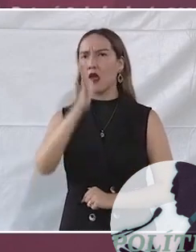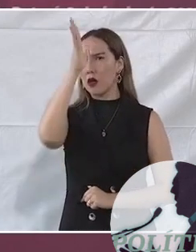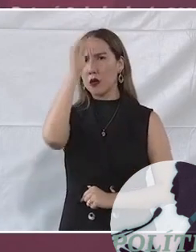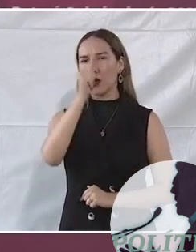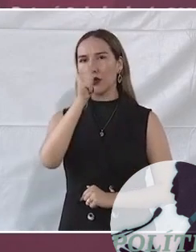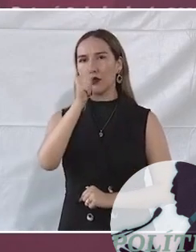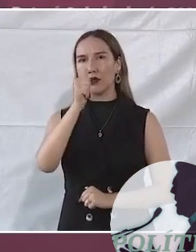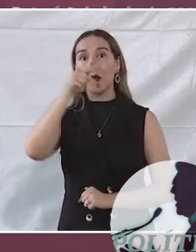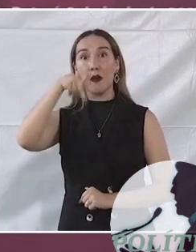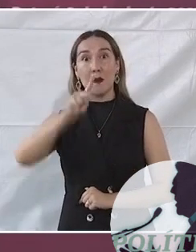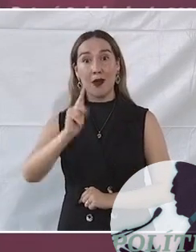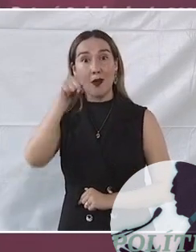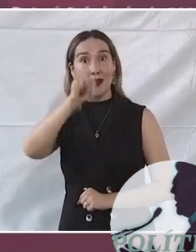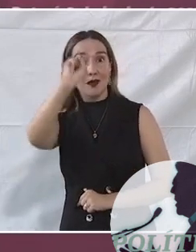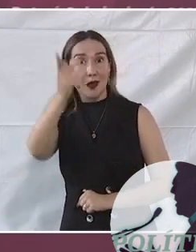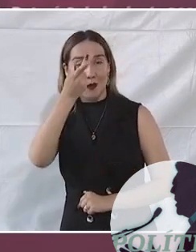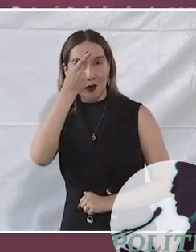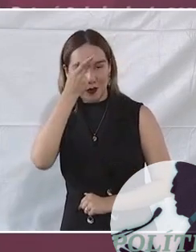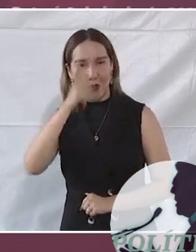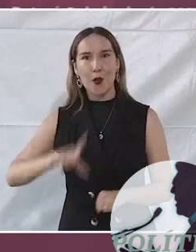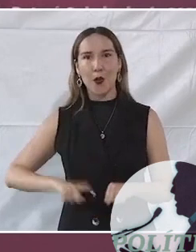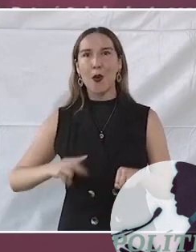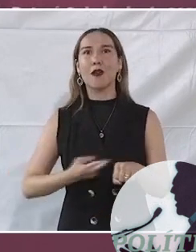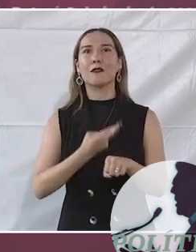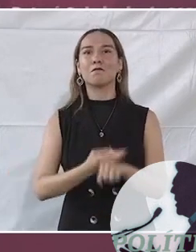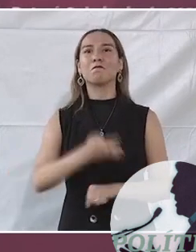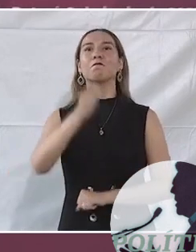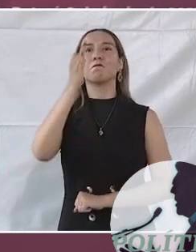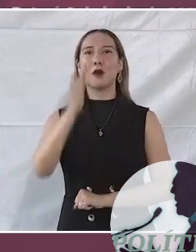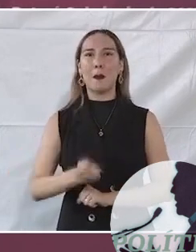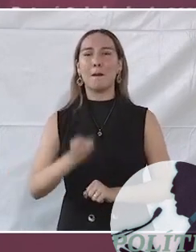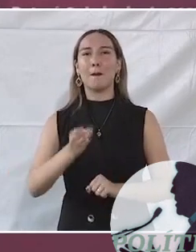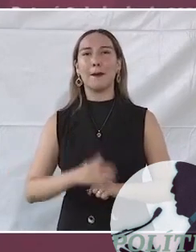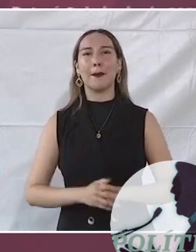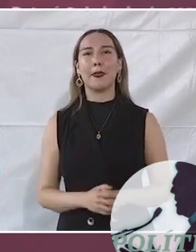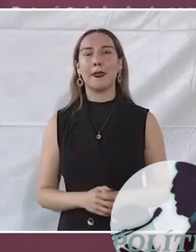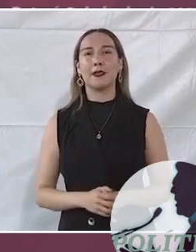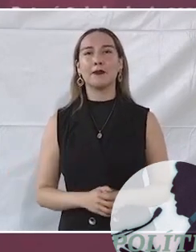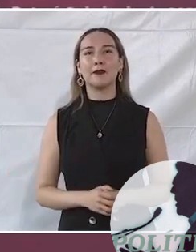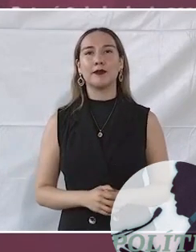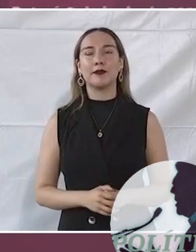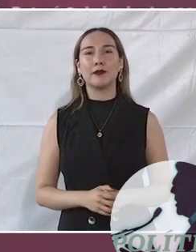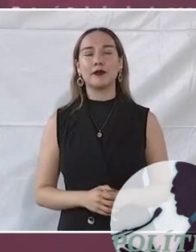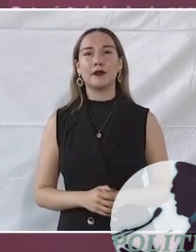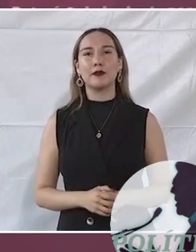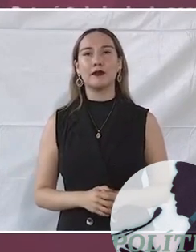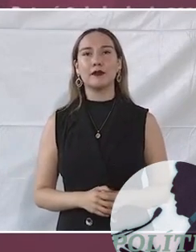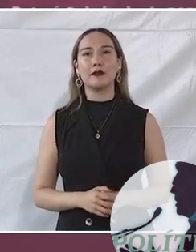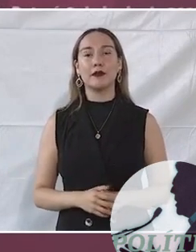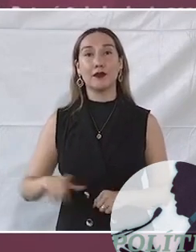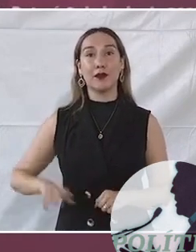pero aquí sí, se aceptó el trato de que el gobierno federal